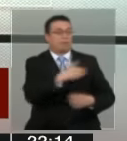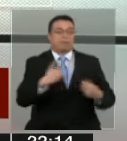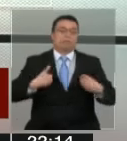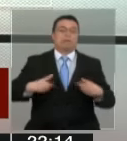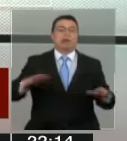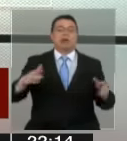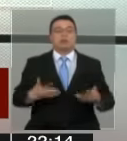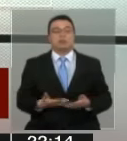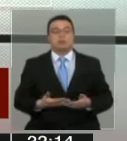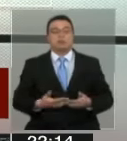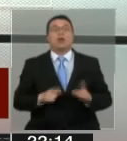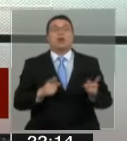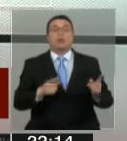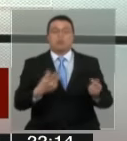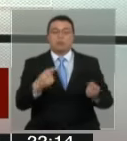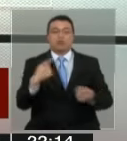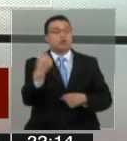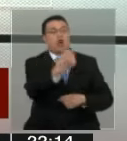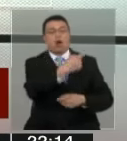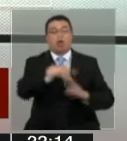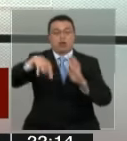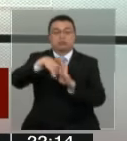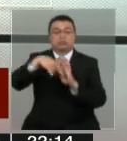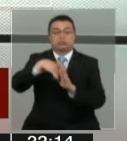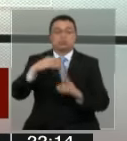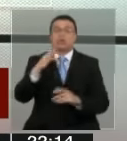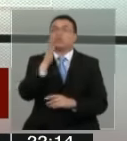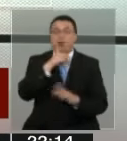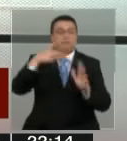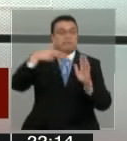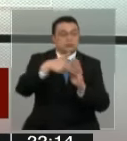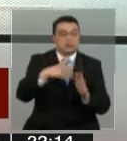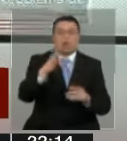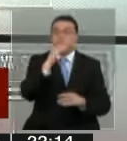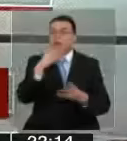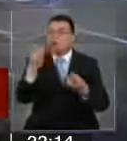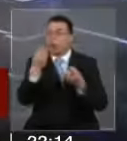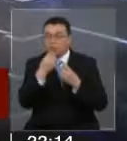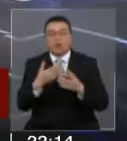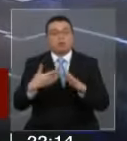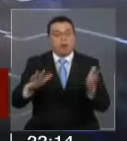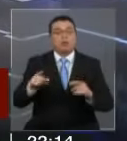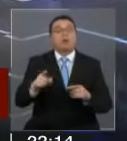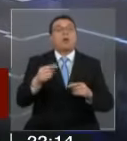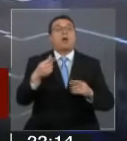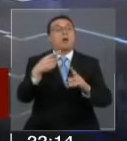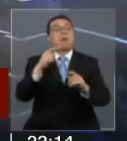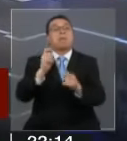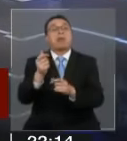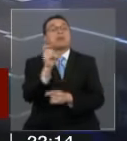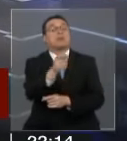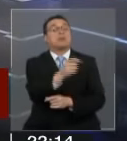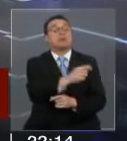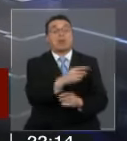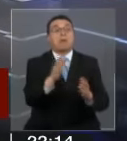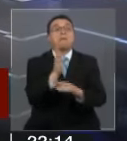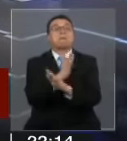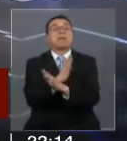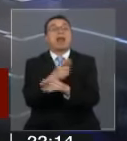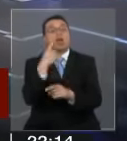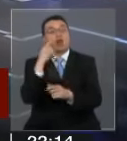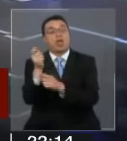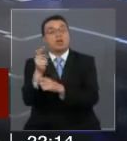gente. Entonces, el resto de los chilotes se van a quedar con el perjuicio de no haber tenido benzina, de no haber tenido alimentos, y no van a ser, ¿no es cierto?, beneficiarios del beneficio que